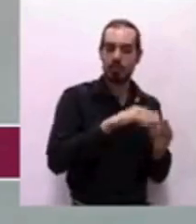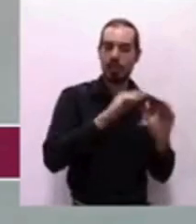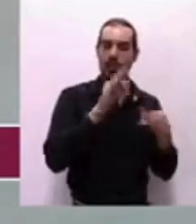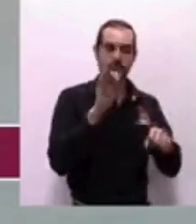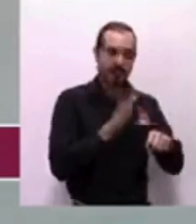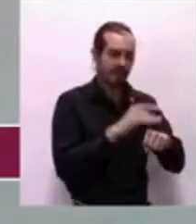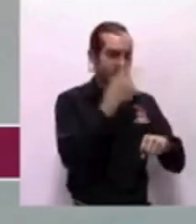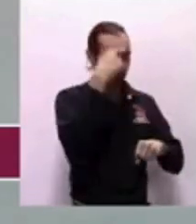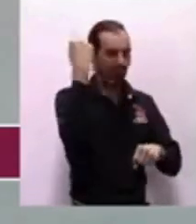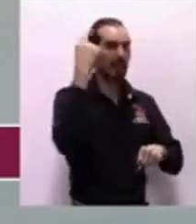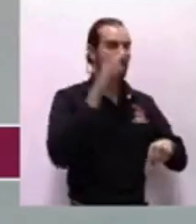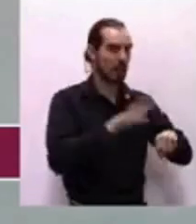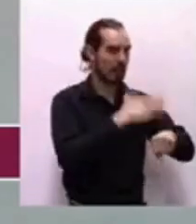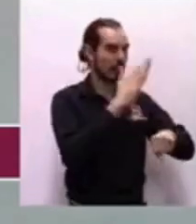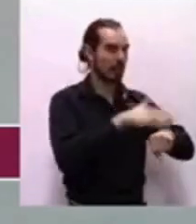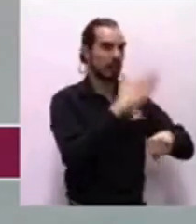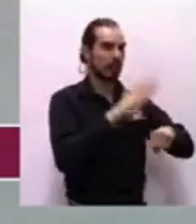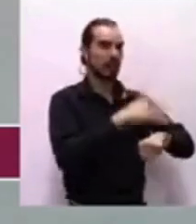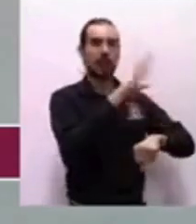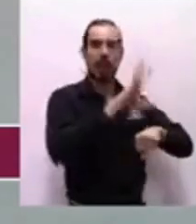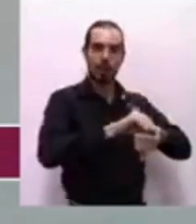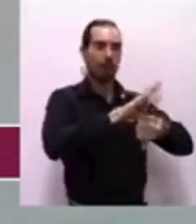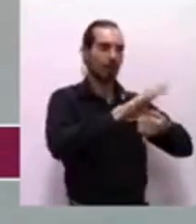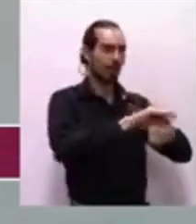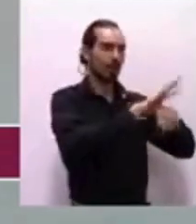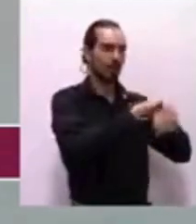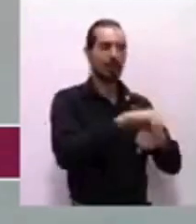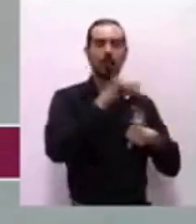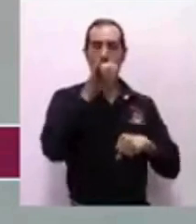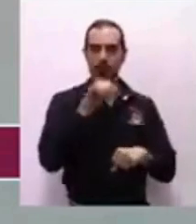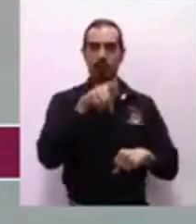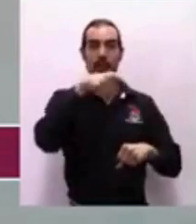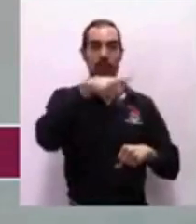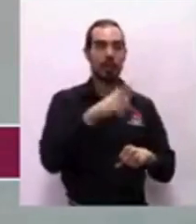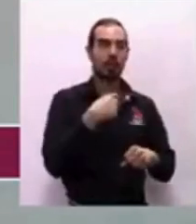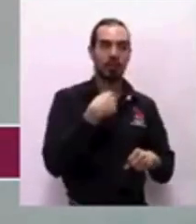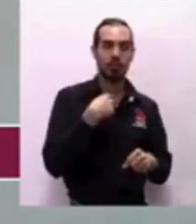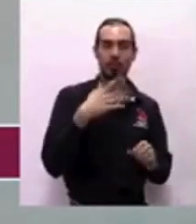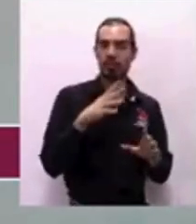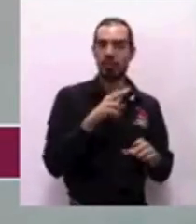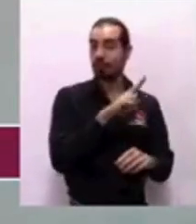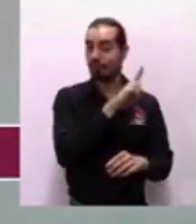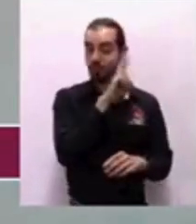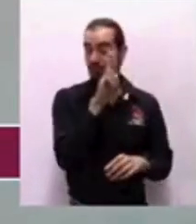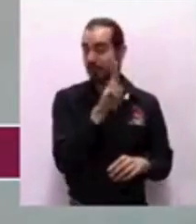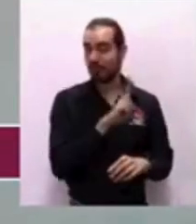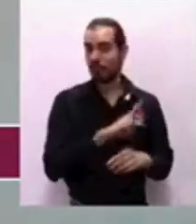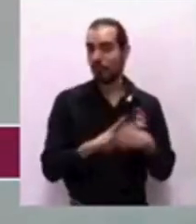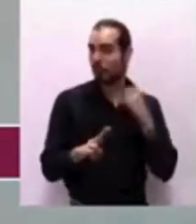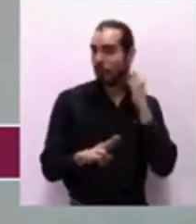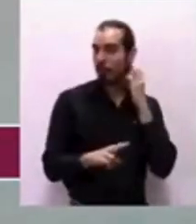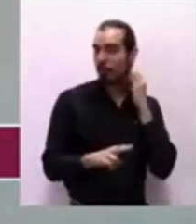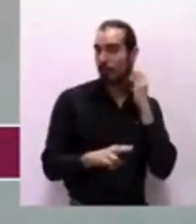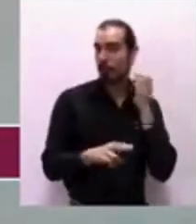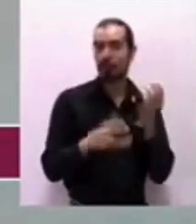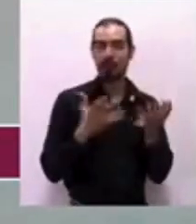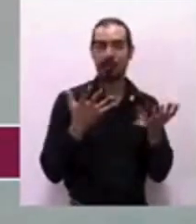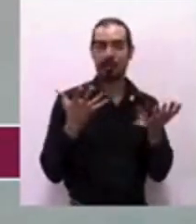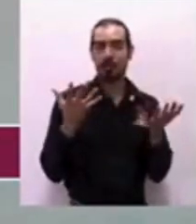facilidades y ha gestionado la obra eh yo no hubiera opuesto de ninguna manera que se hubiera hecho